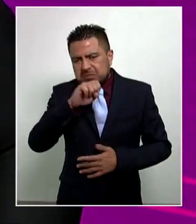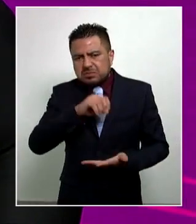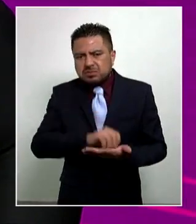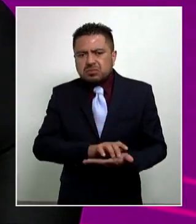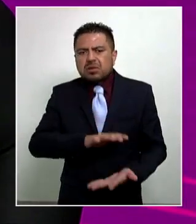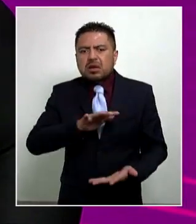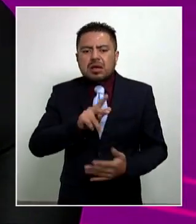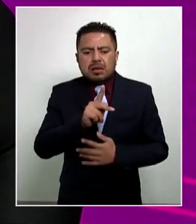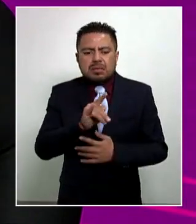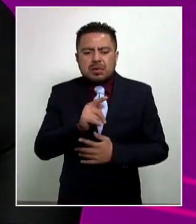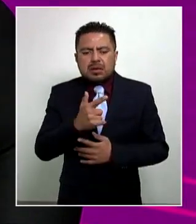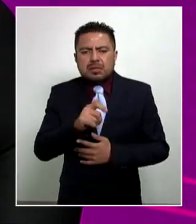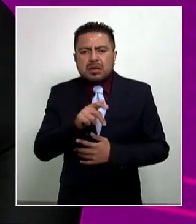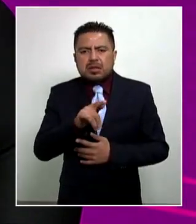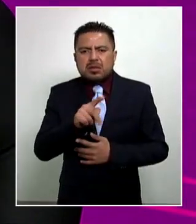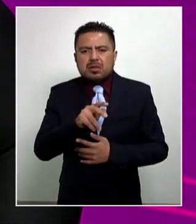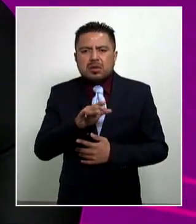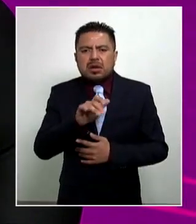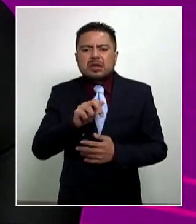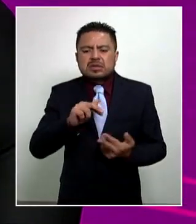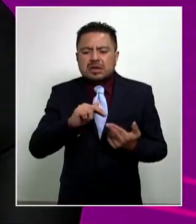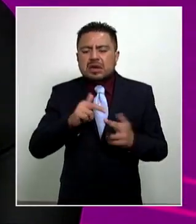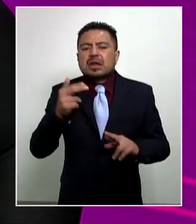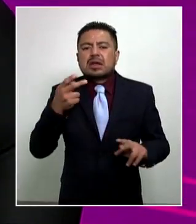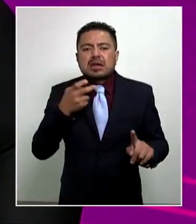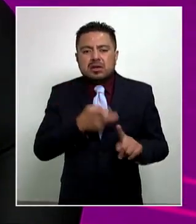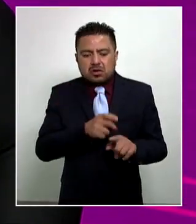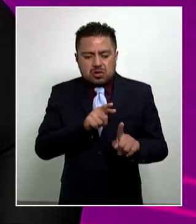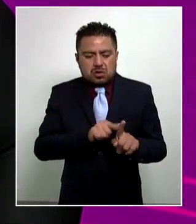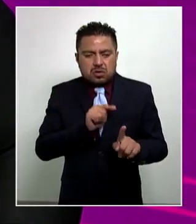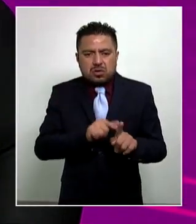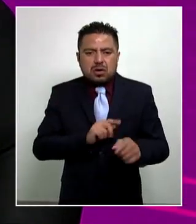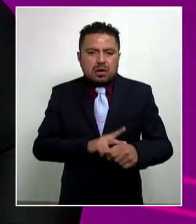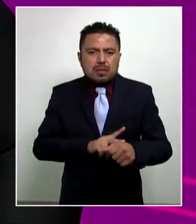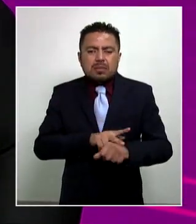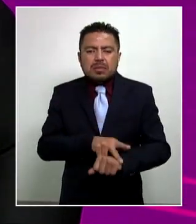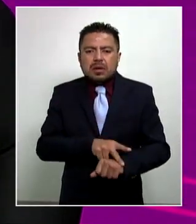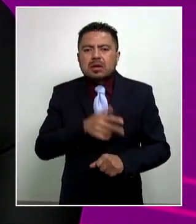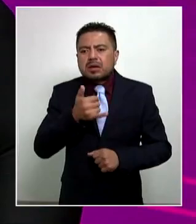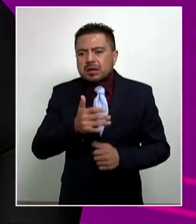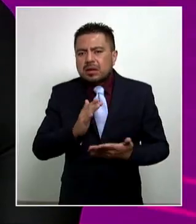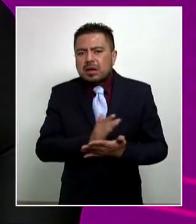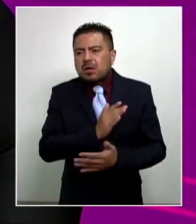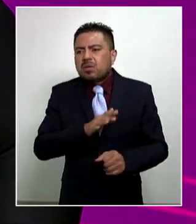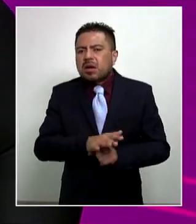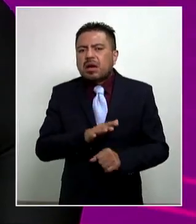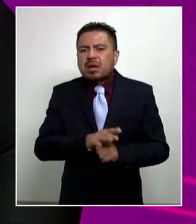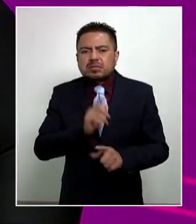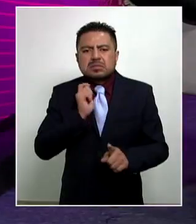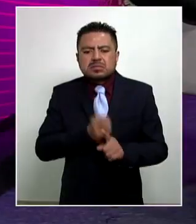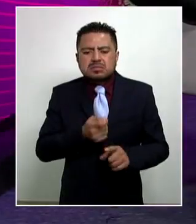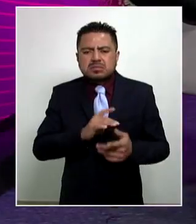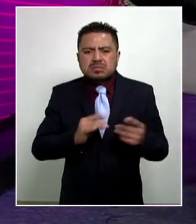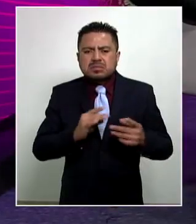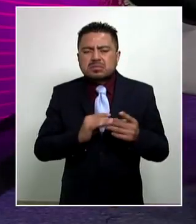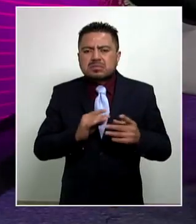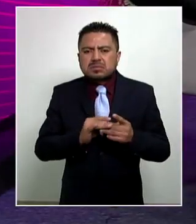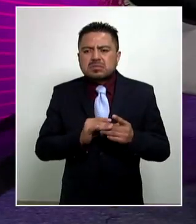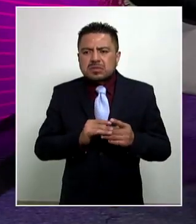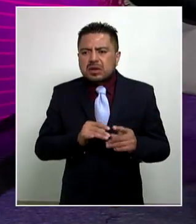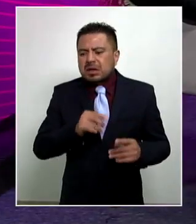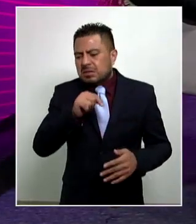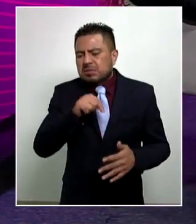La pigmentocracia se refiere a esta relación entre el color de piel y, en el caso de lo que se ha estado hablando aquí,